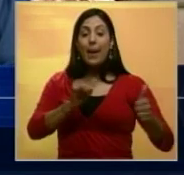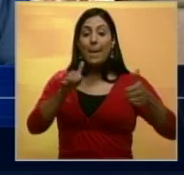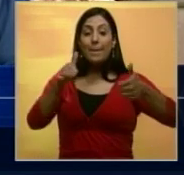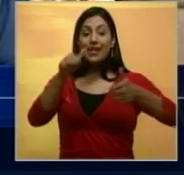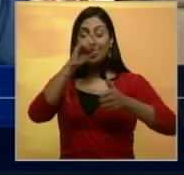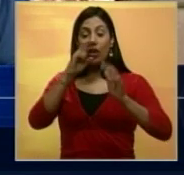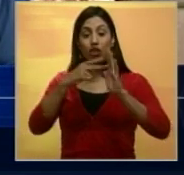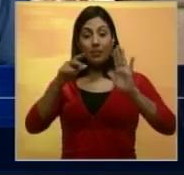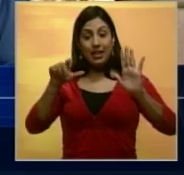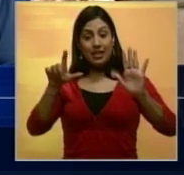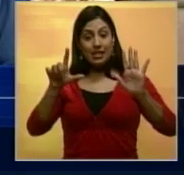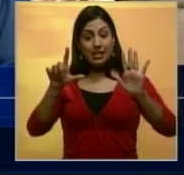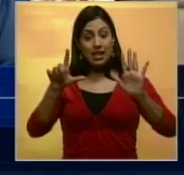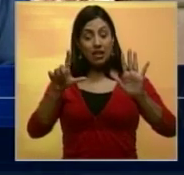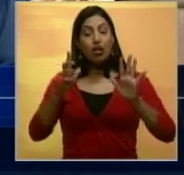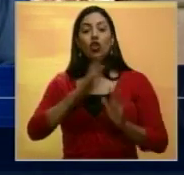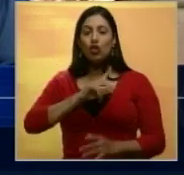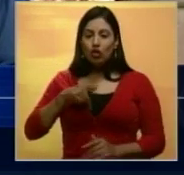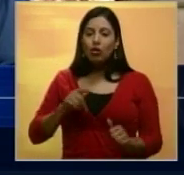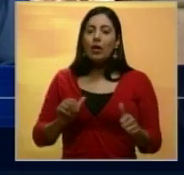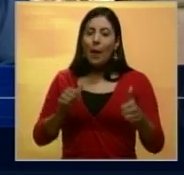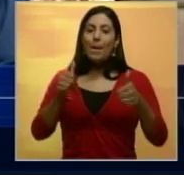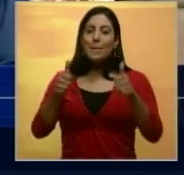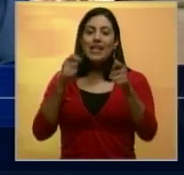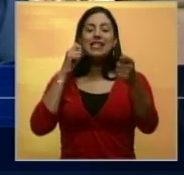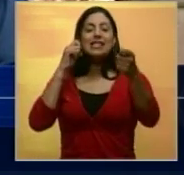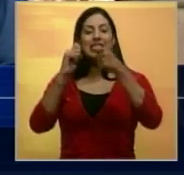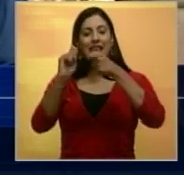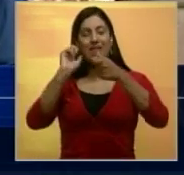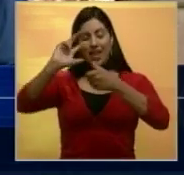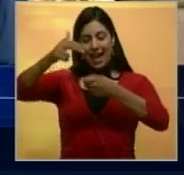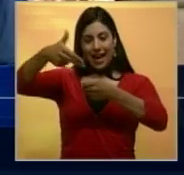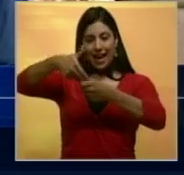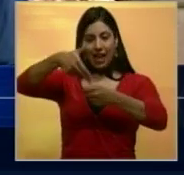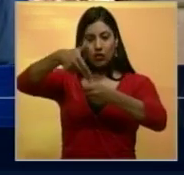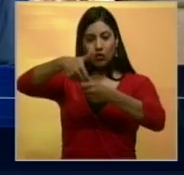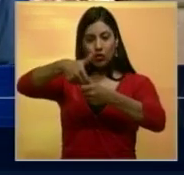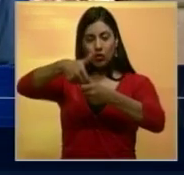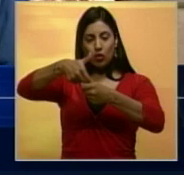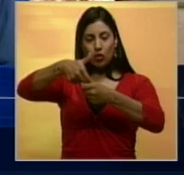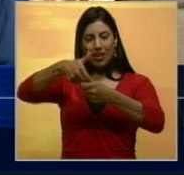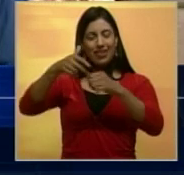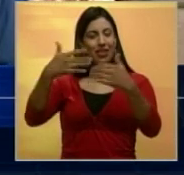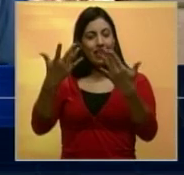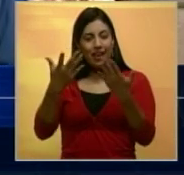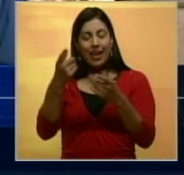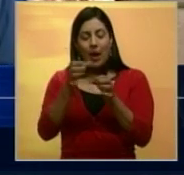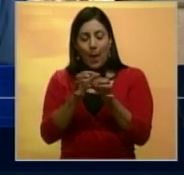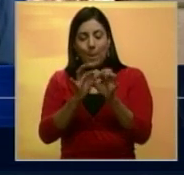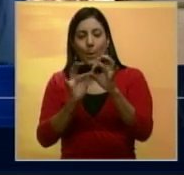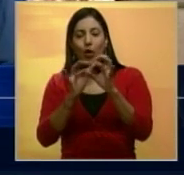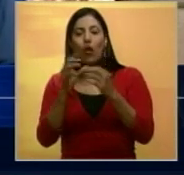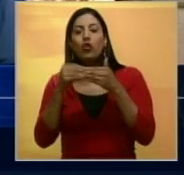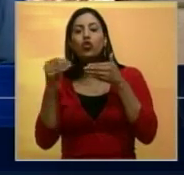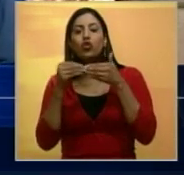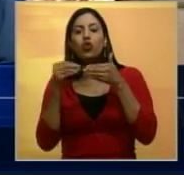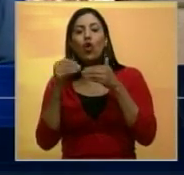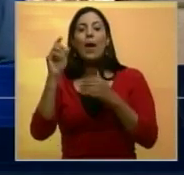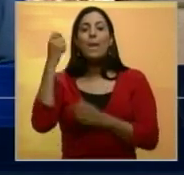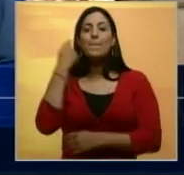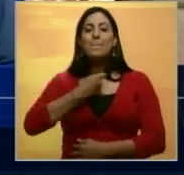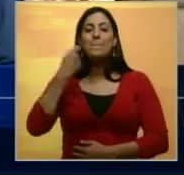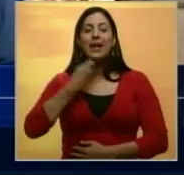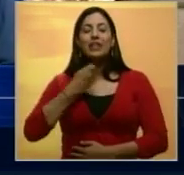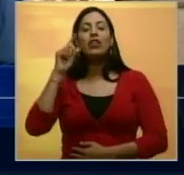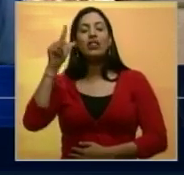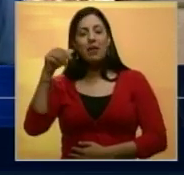el año 2017, vamos a empezar a vender gasolina en moneda internacional, incluyendo